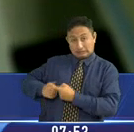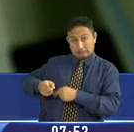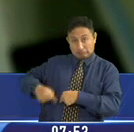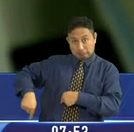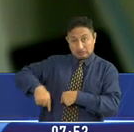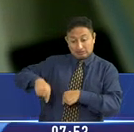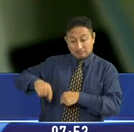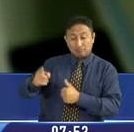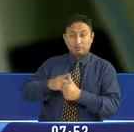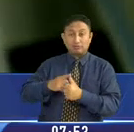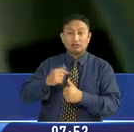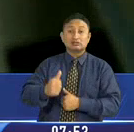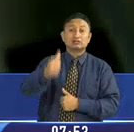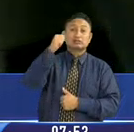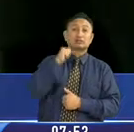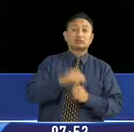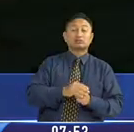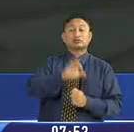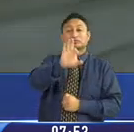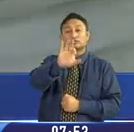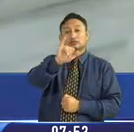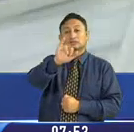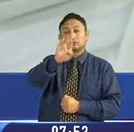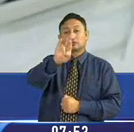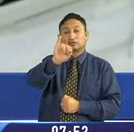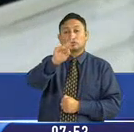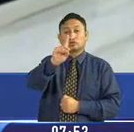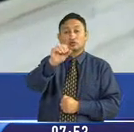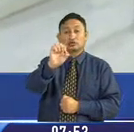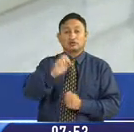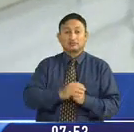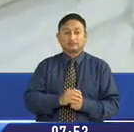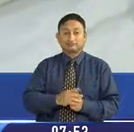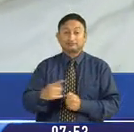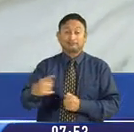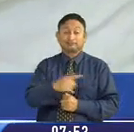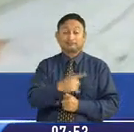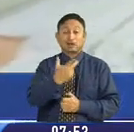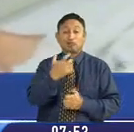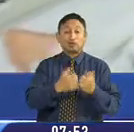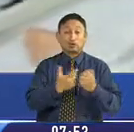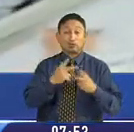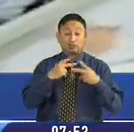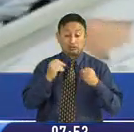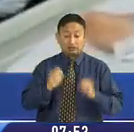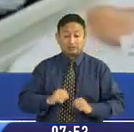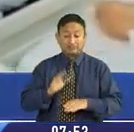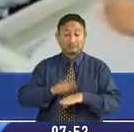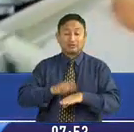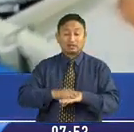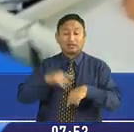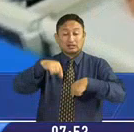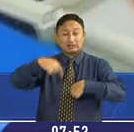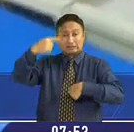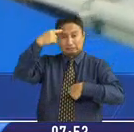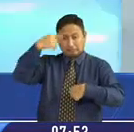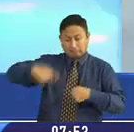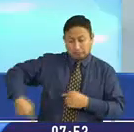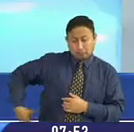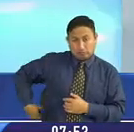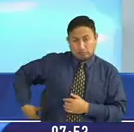primero deberán intervenir la de la tiroides. Absolutamente todas sus complicaciones han llegado impulsadas por su enfermedad